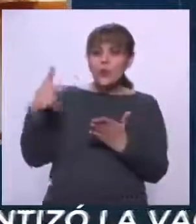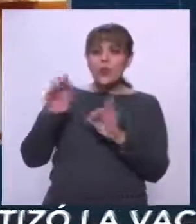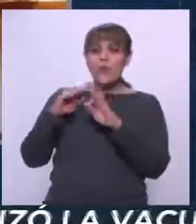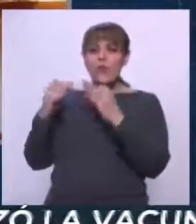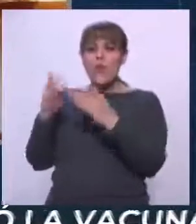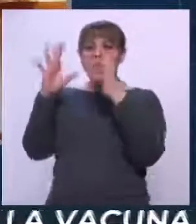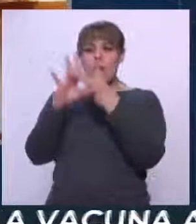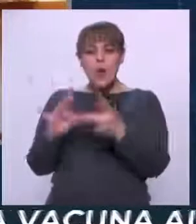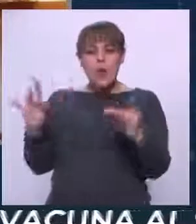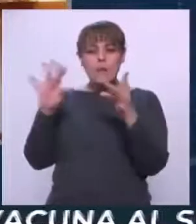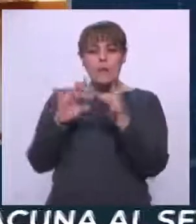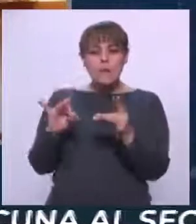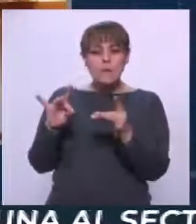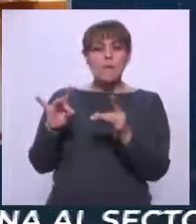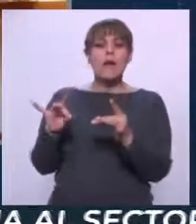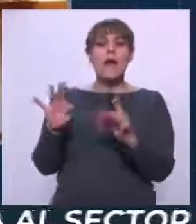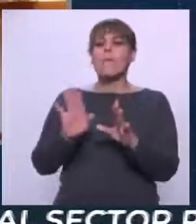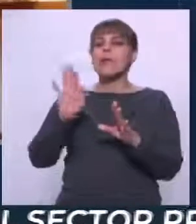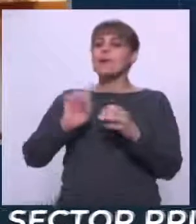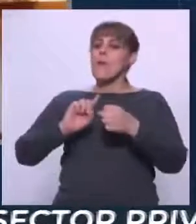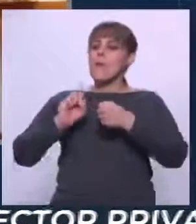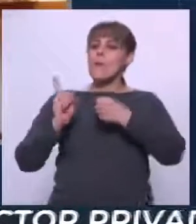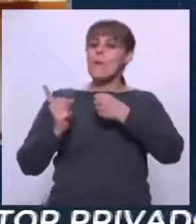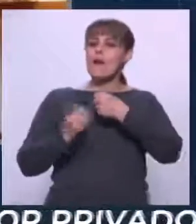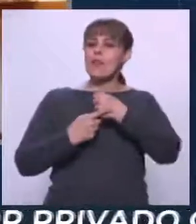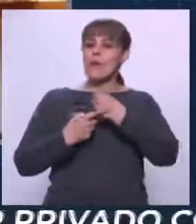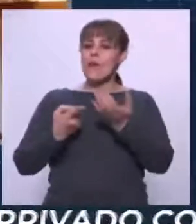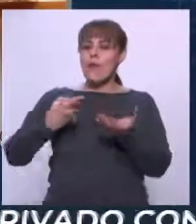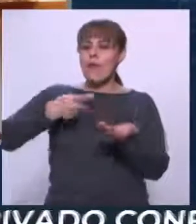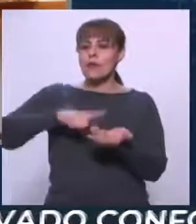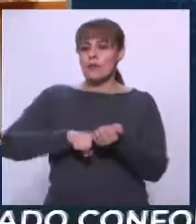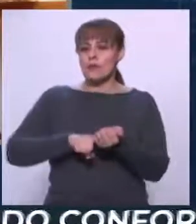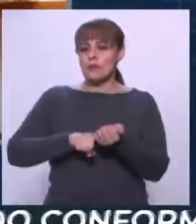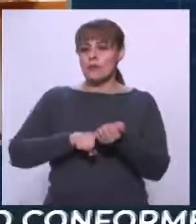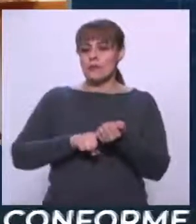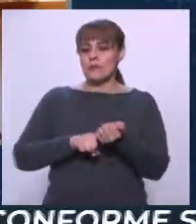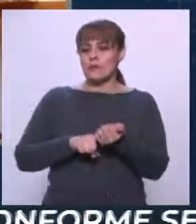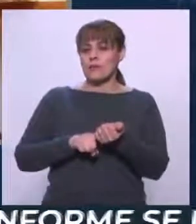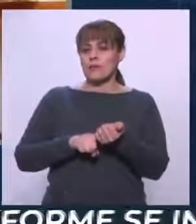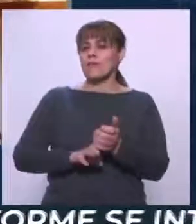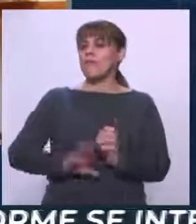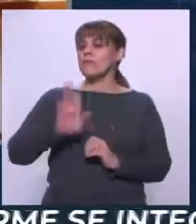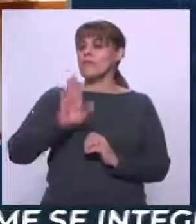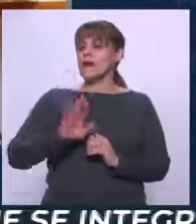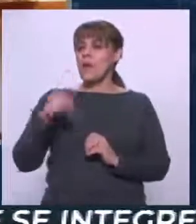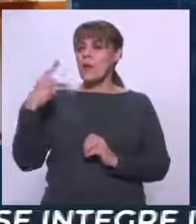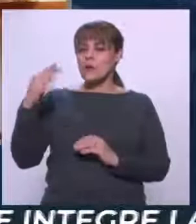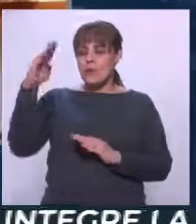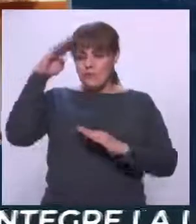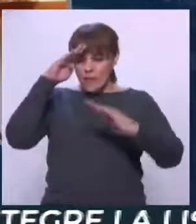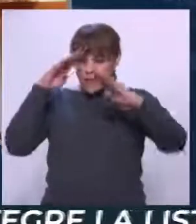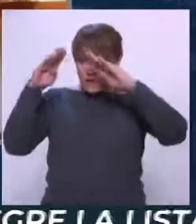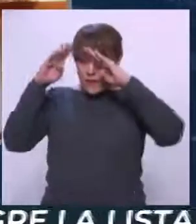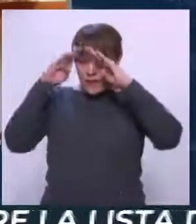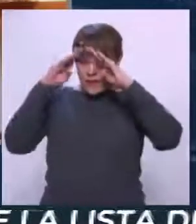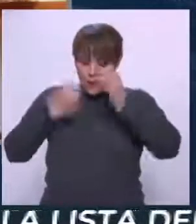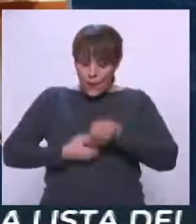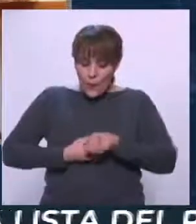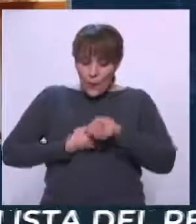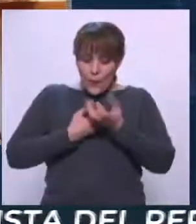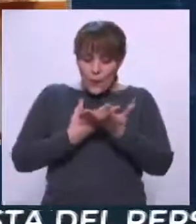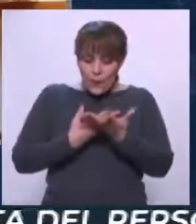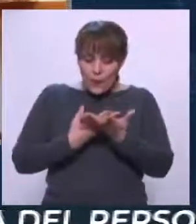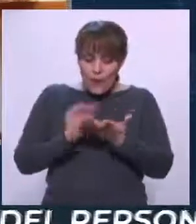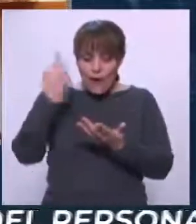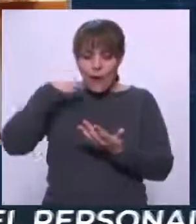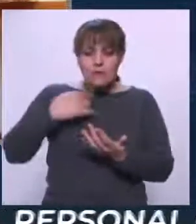las cosas era muy metafórica, era una especie de reflexión que nos acercaba